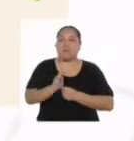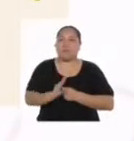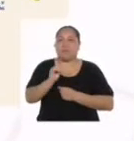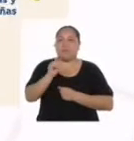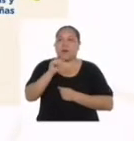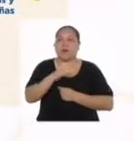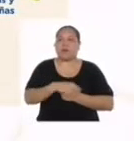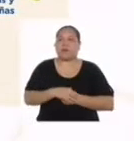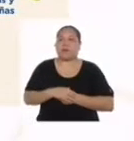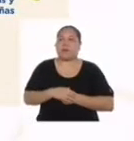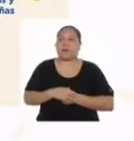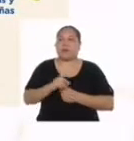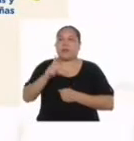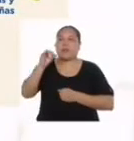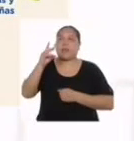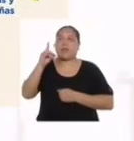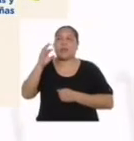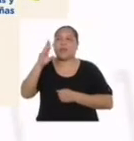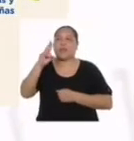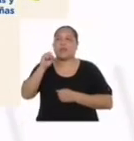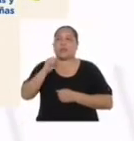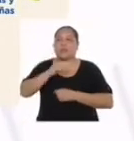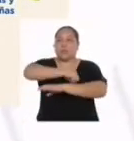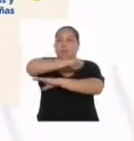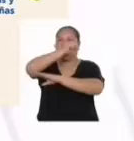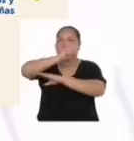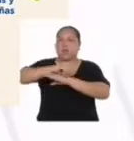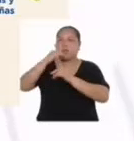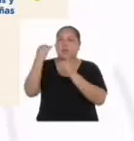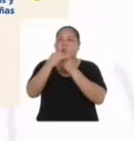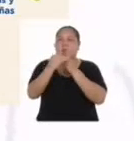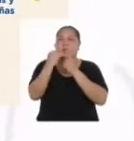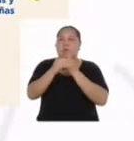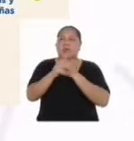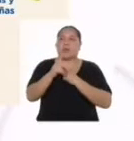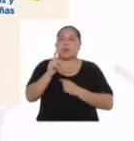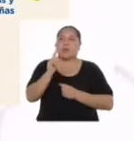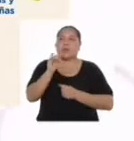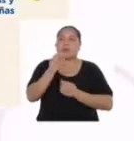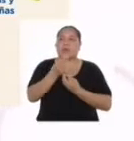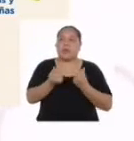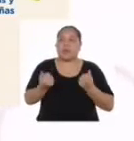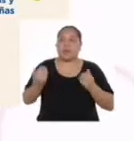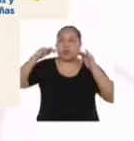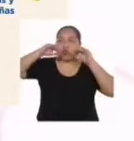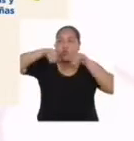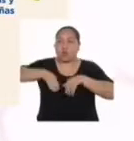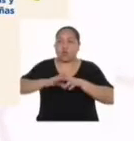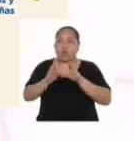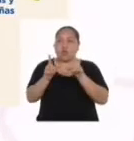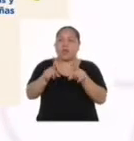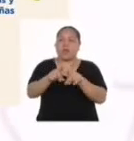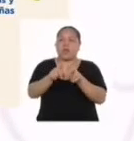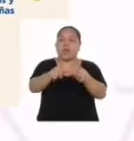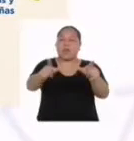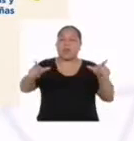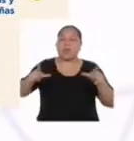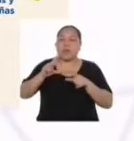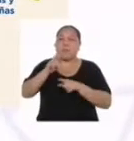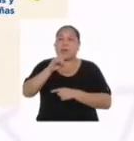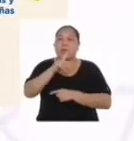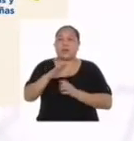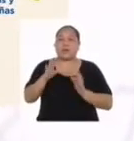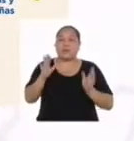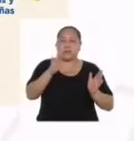parte alta encontramos laderas y montañas. En la parte media, tierras onduladas y valles. Y por último, en la parte